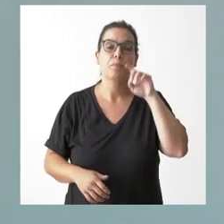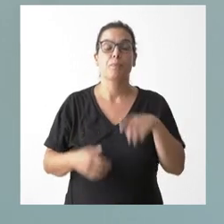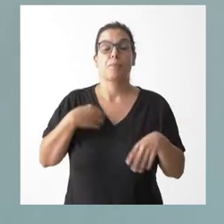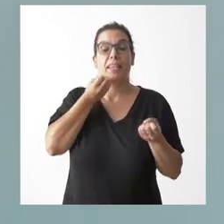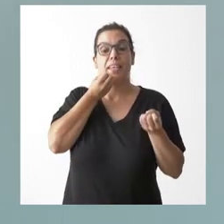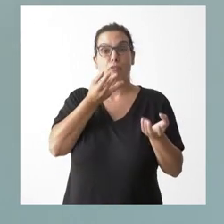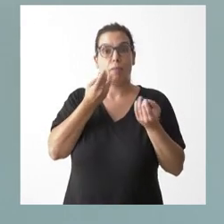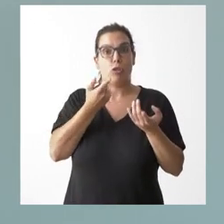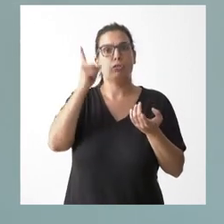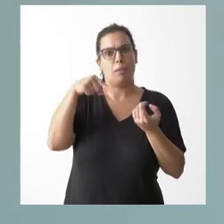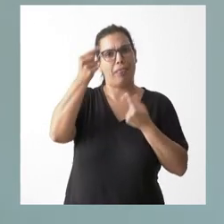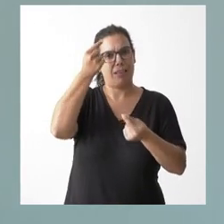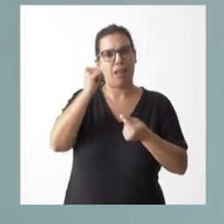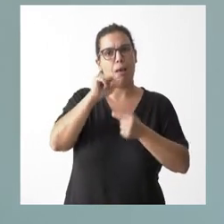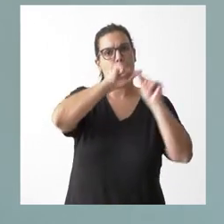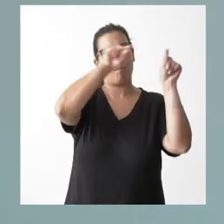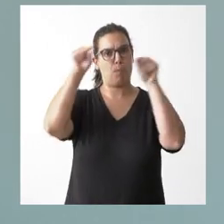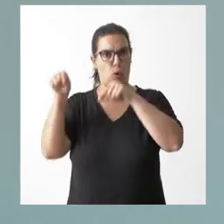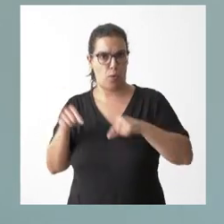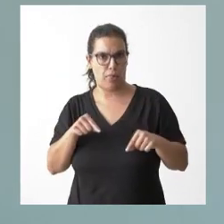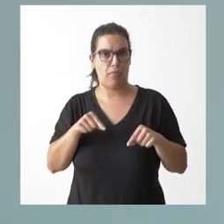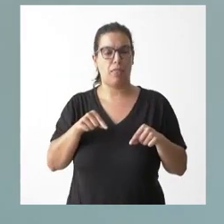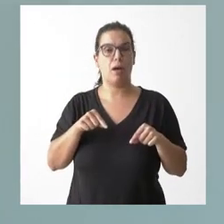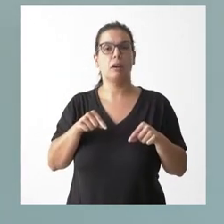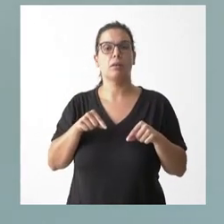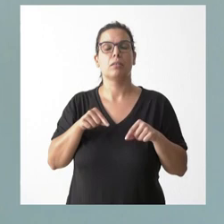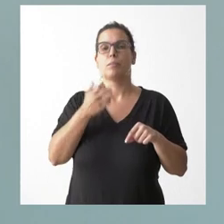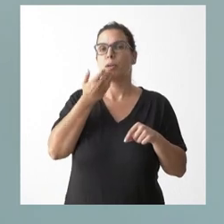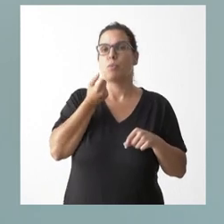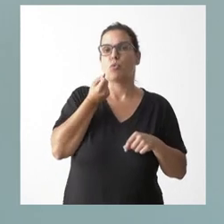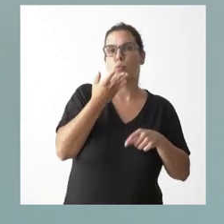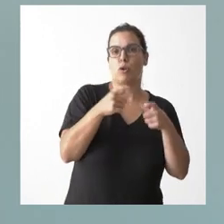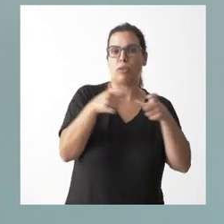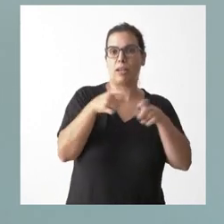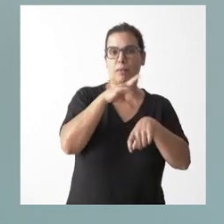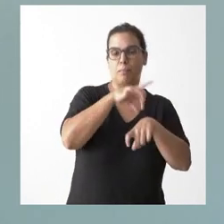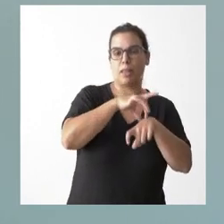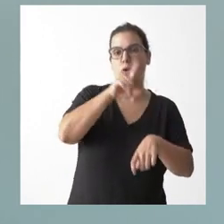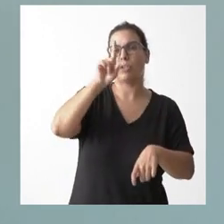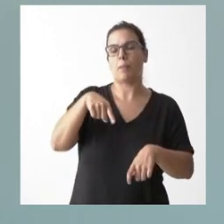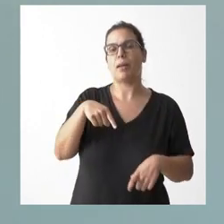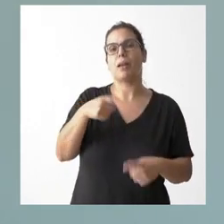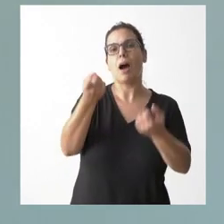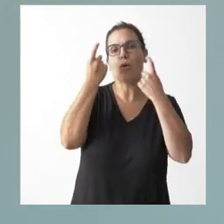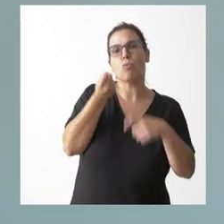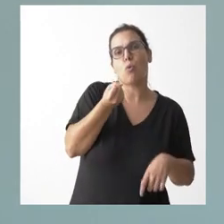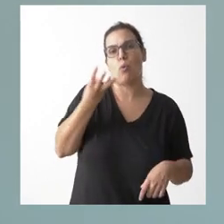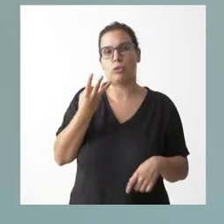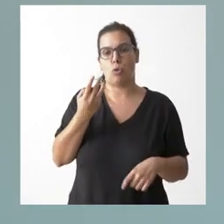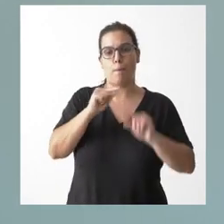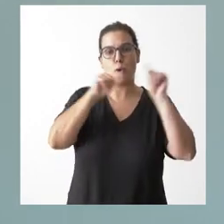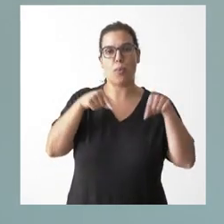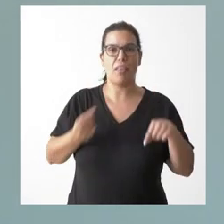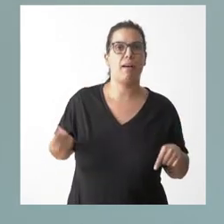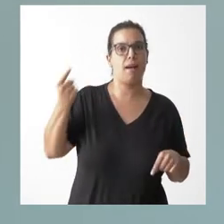información por provincias y área de salud, tanto del número de tarjetas sanitarias y del número de alumnos en